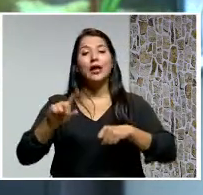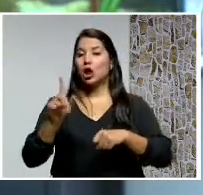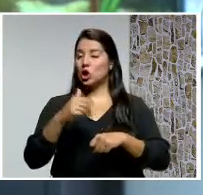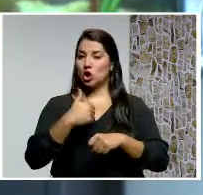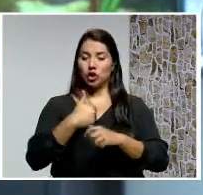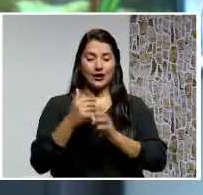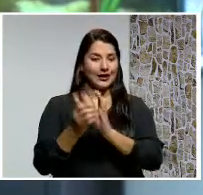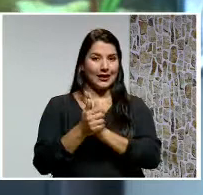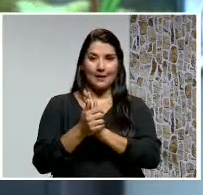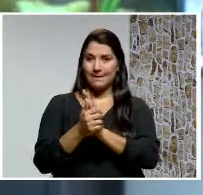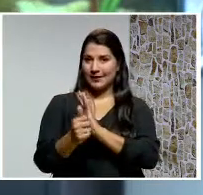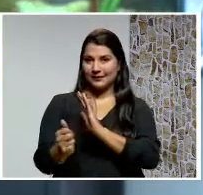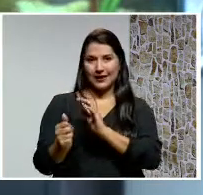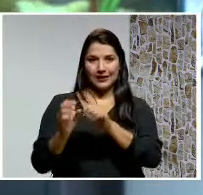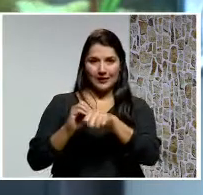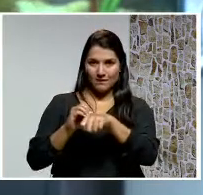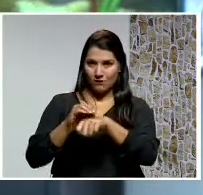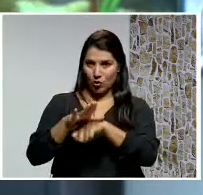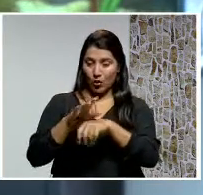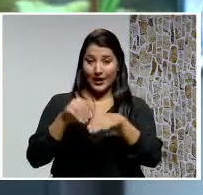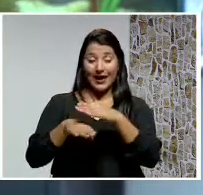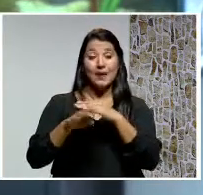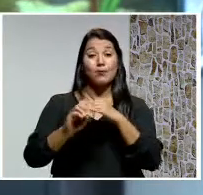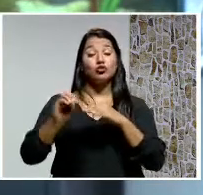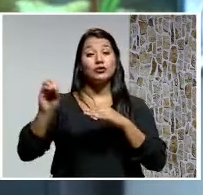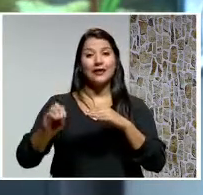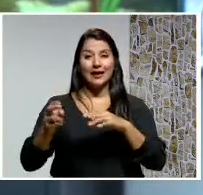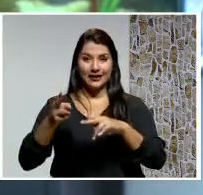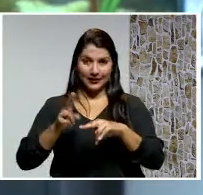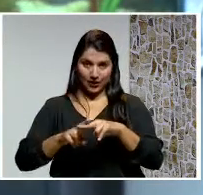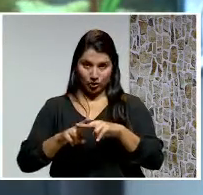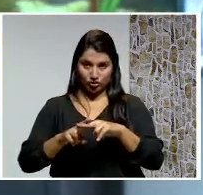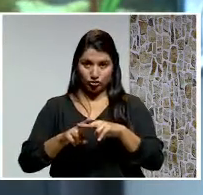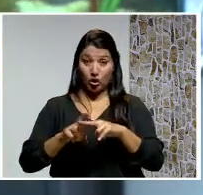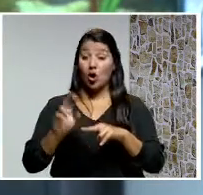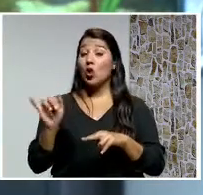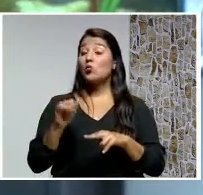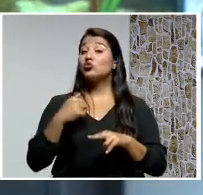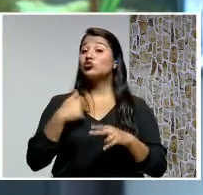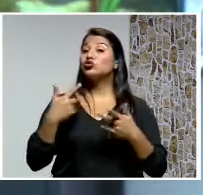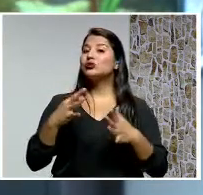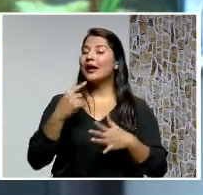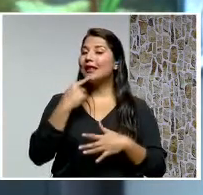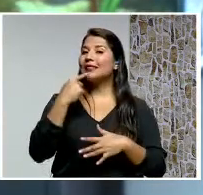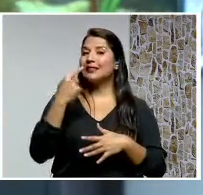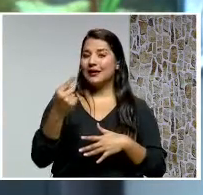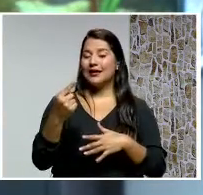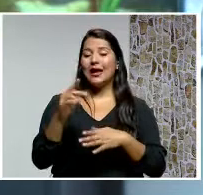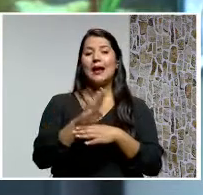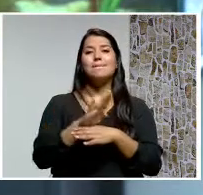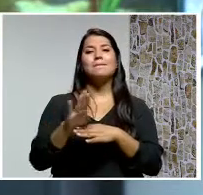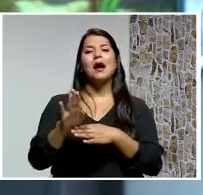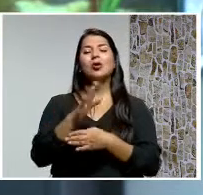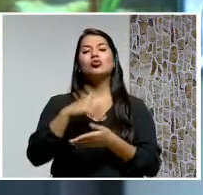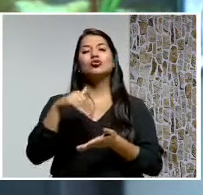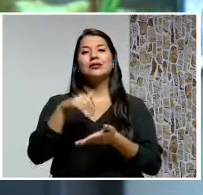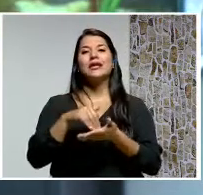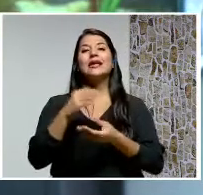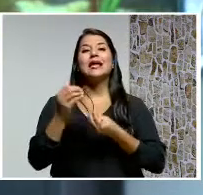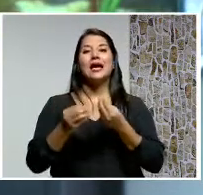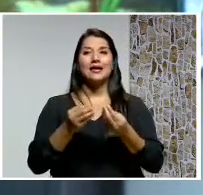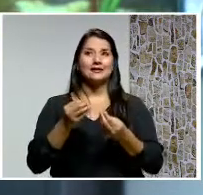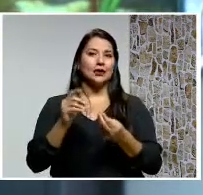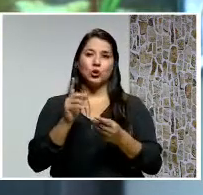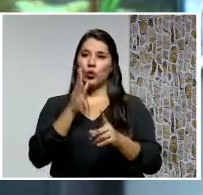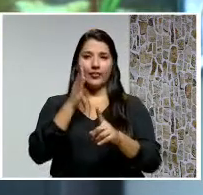capacidad de influir directamente en las tasas de interés en el mercado. Como mencionaba, el instrumento que tiene el banco es